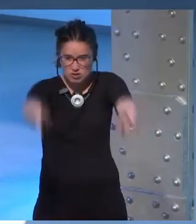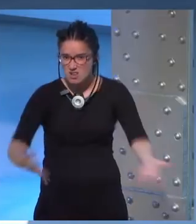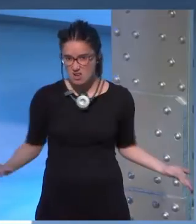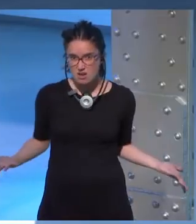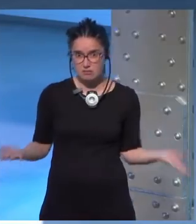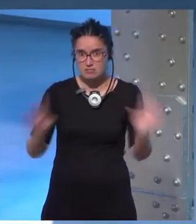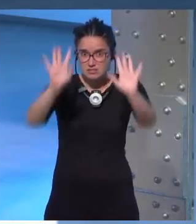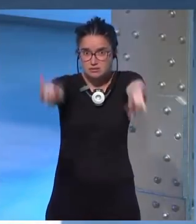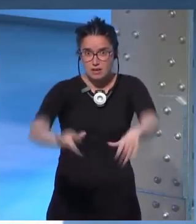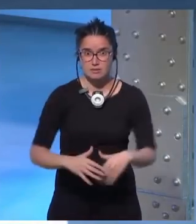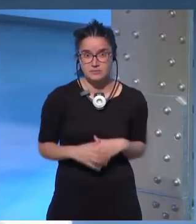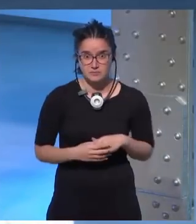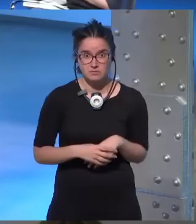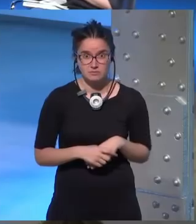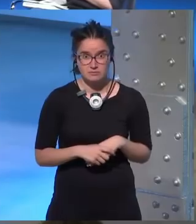si